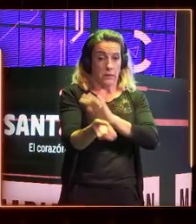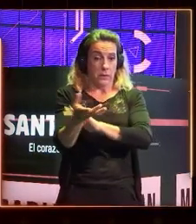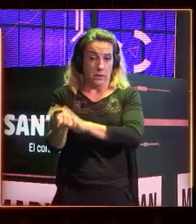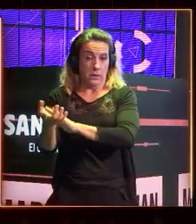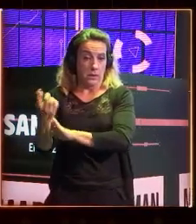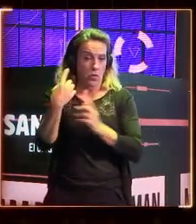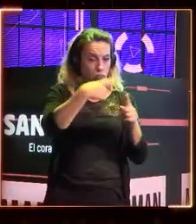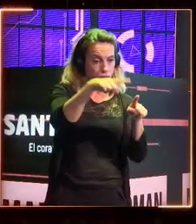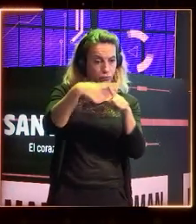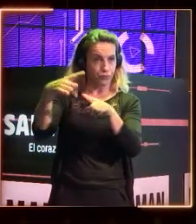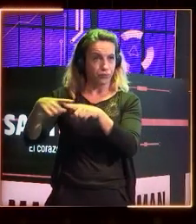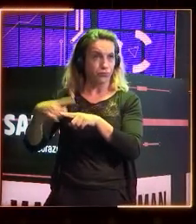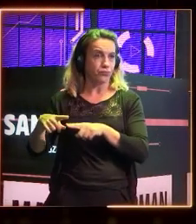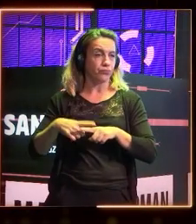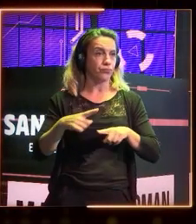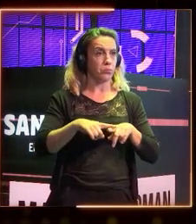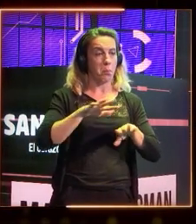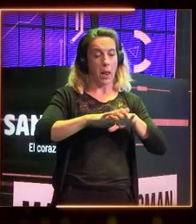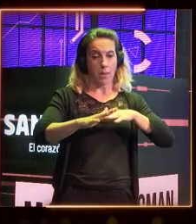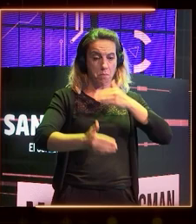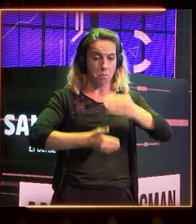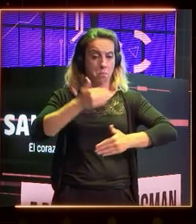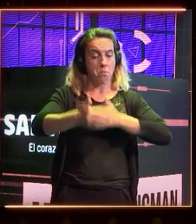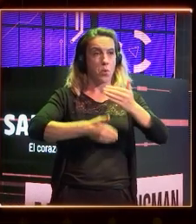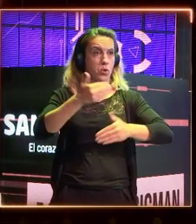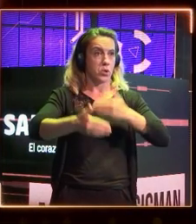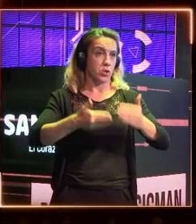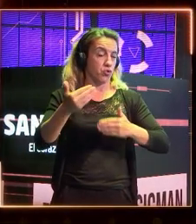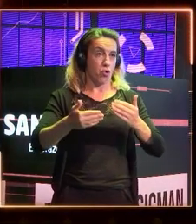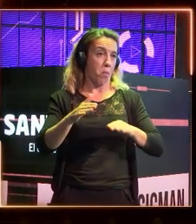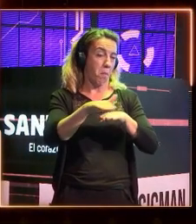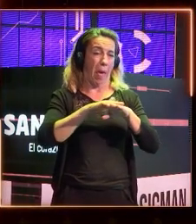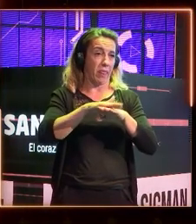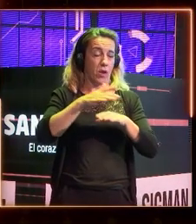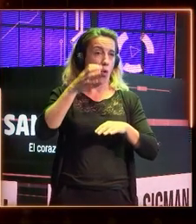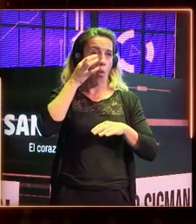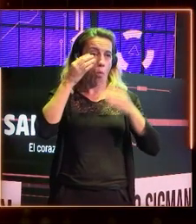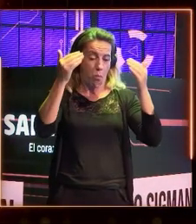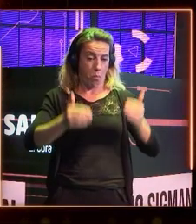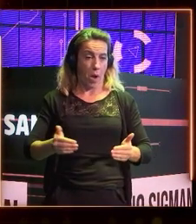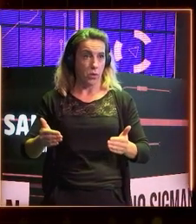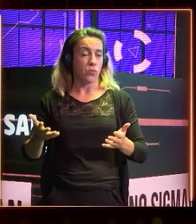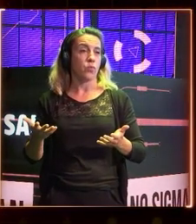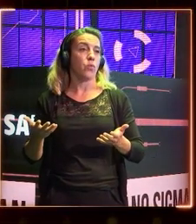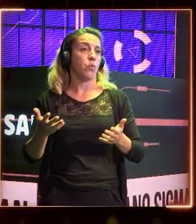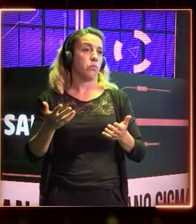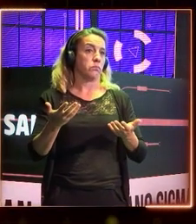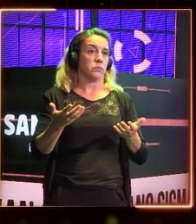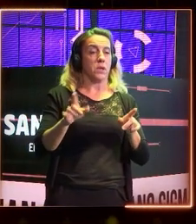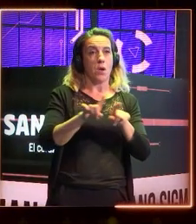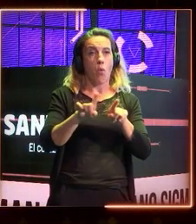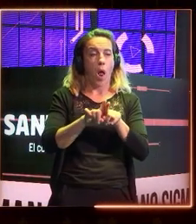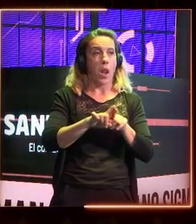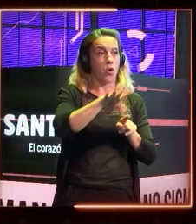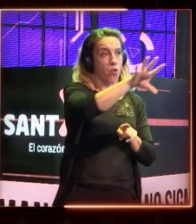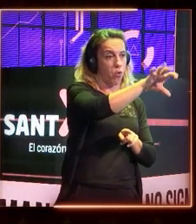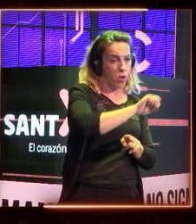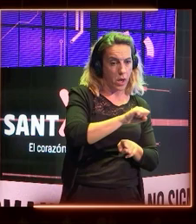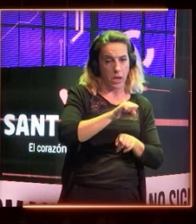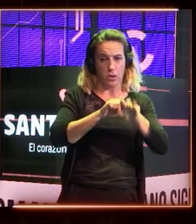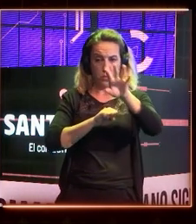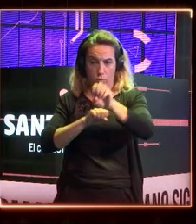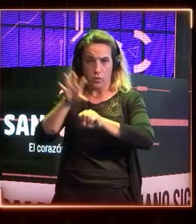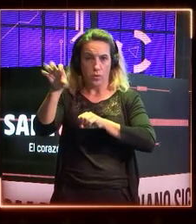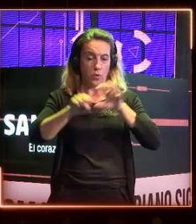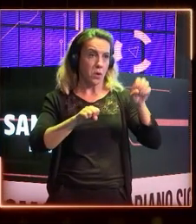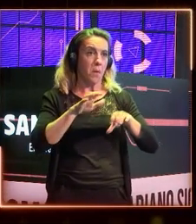iterar este proceso en algo que también es esencialmente humano que es esta capacidad gramatical de tomar algo combinarlo que eso sea la nueva base